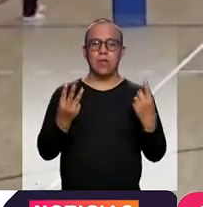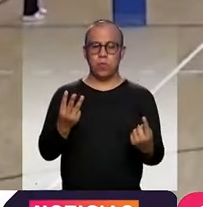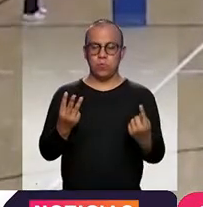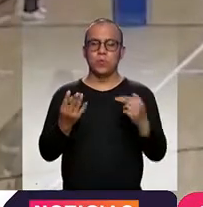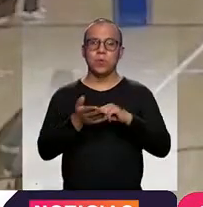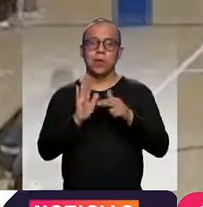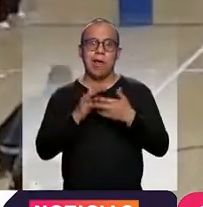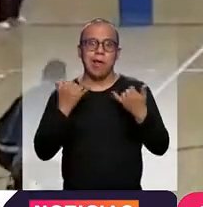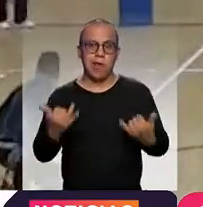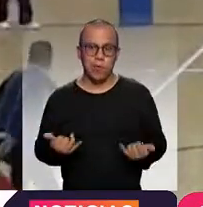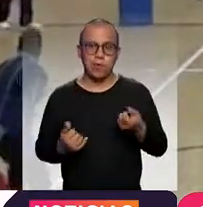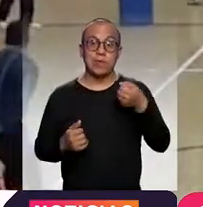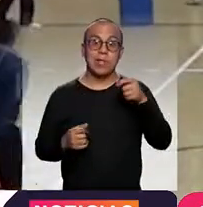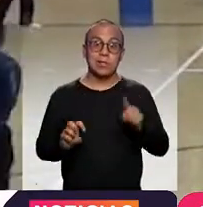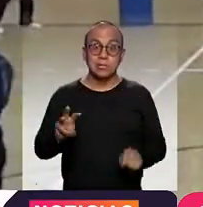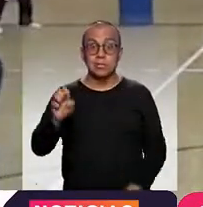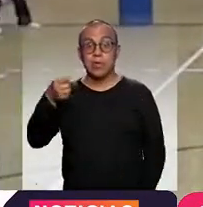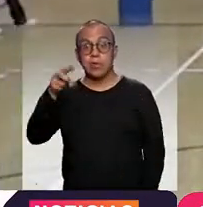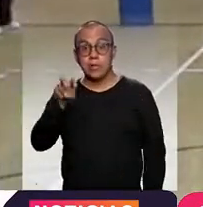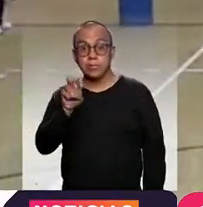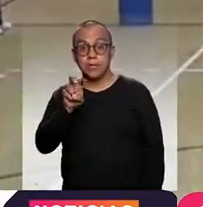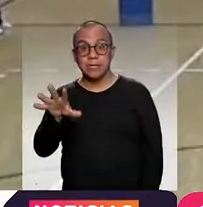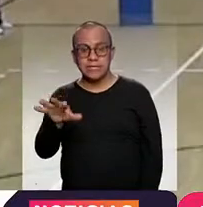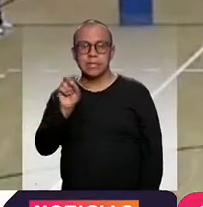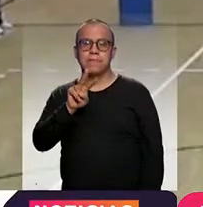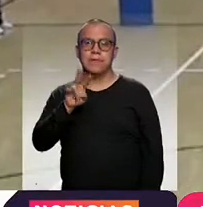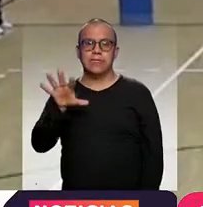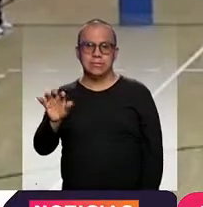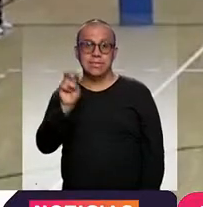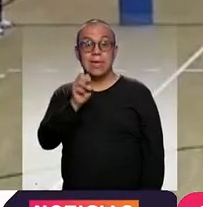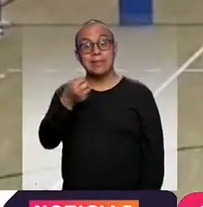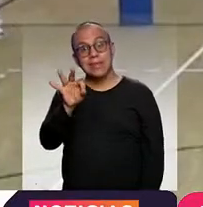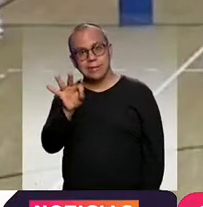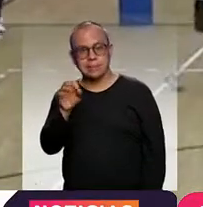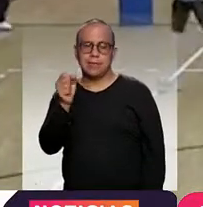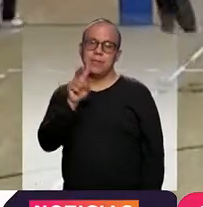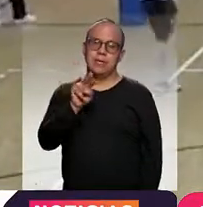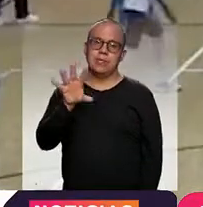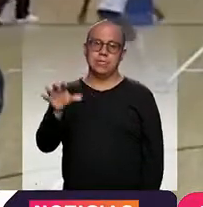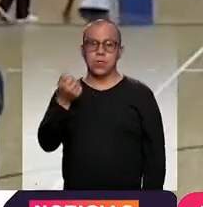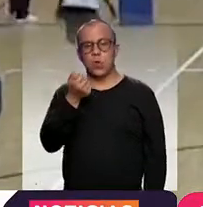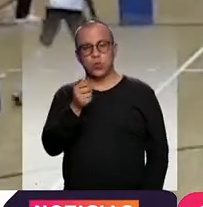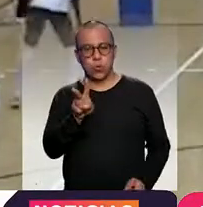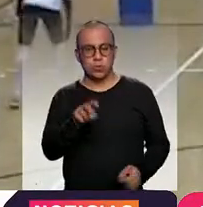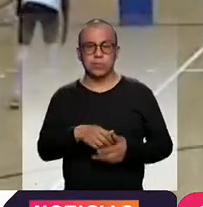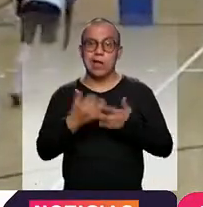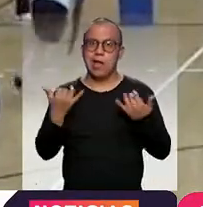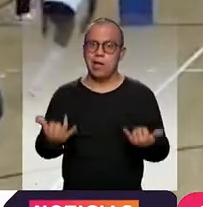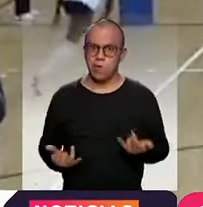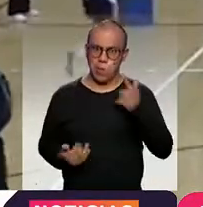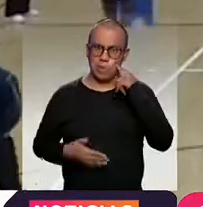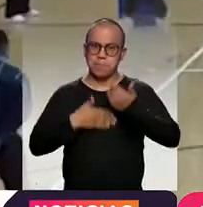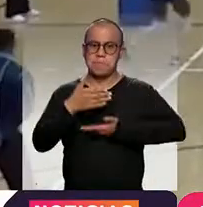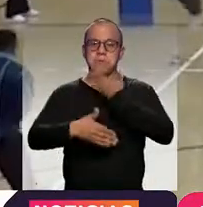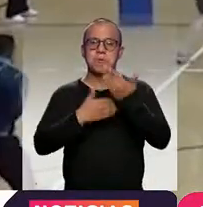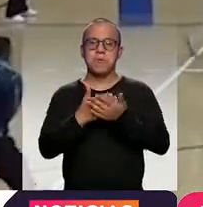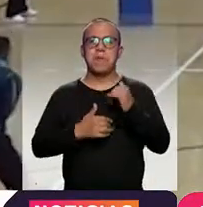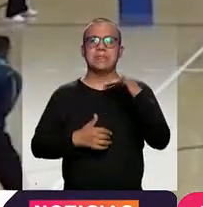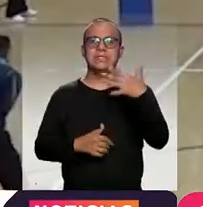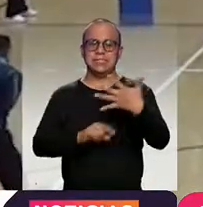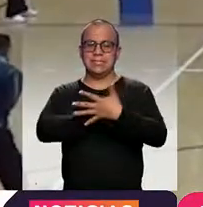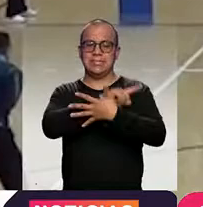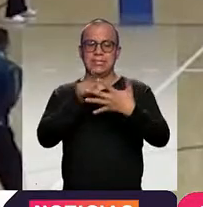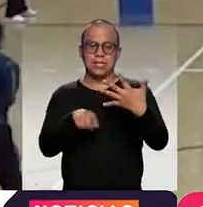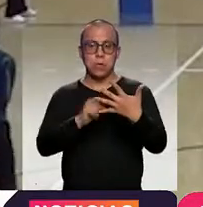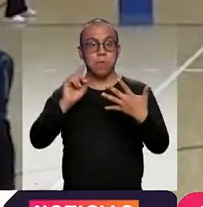parciales 25-19, 18-25, 25-13 y 25-12. La UTCA marcha invicta con 5 juegos